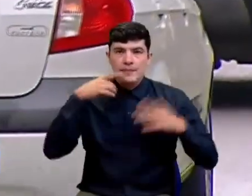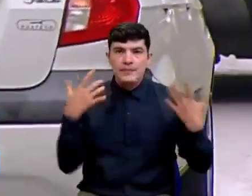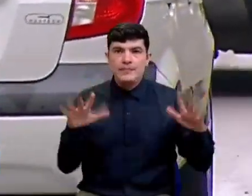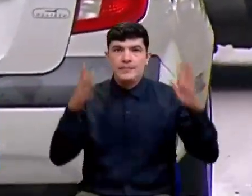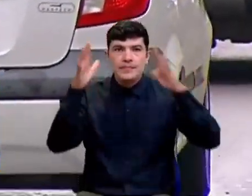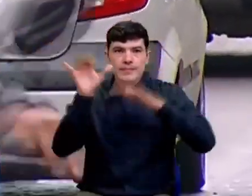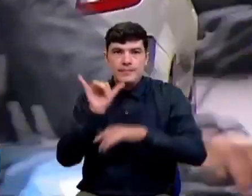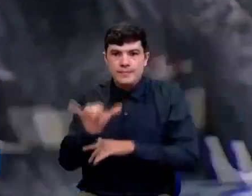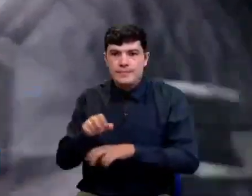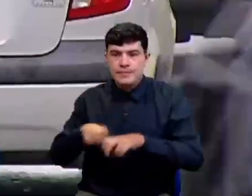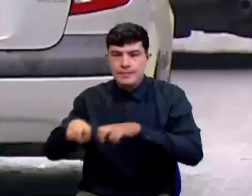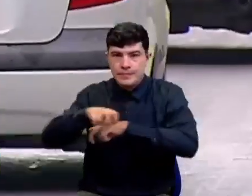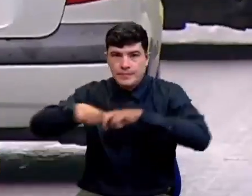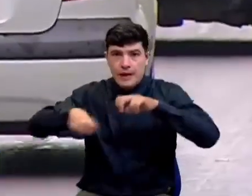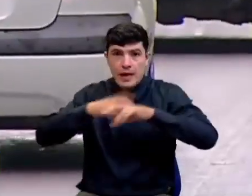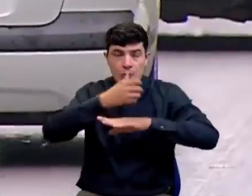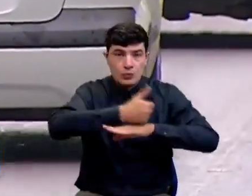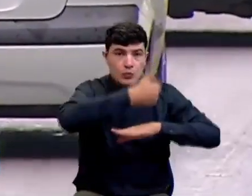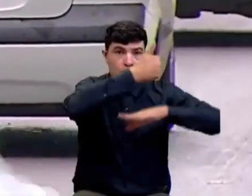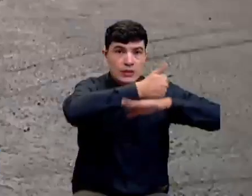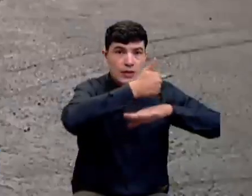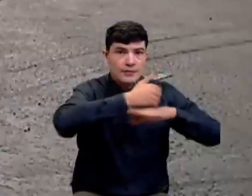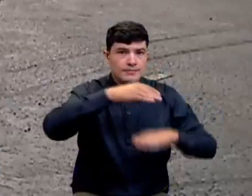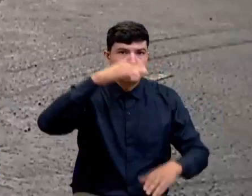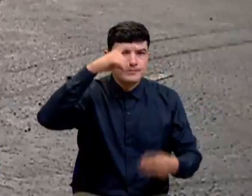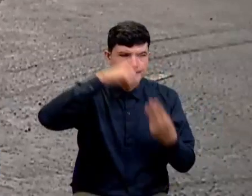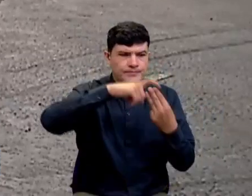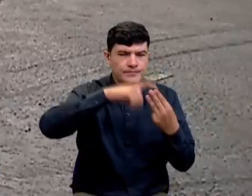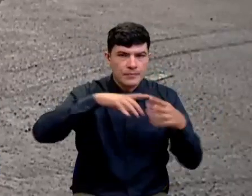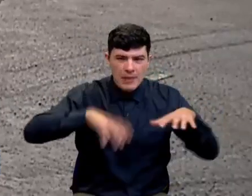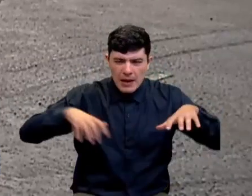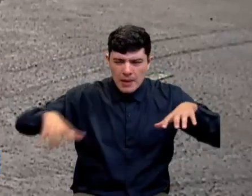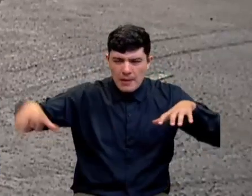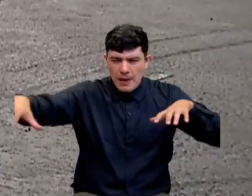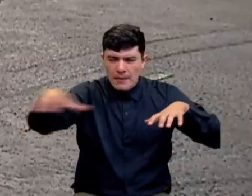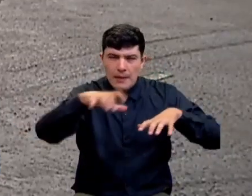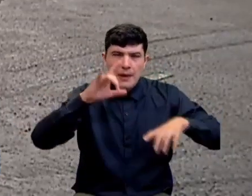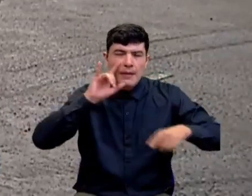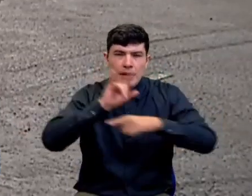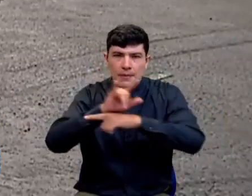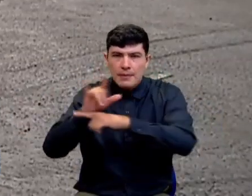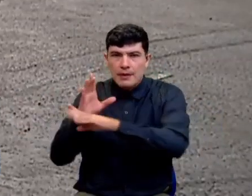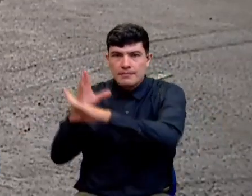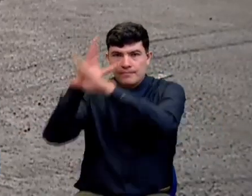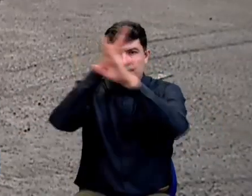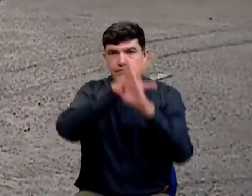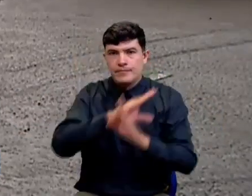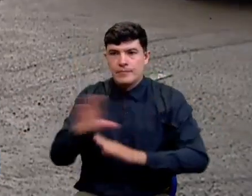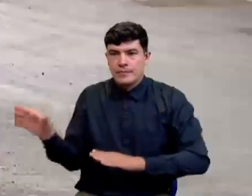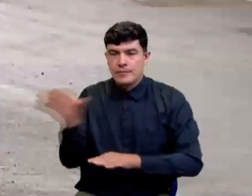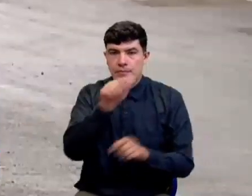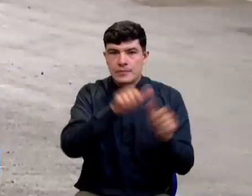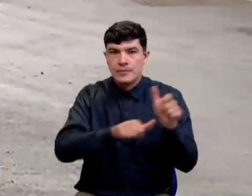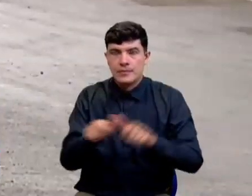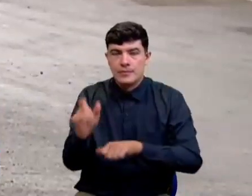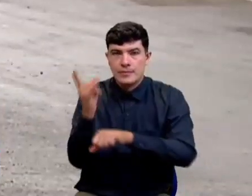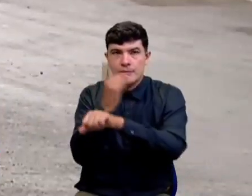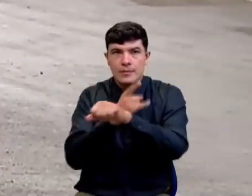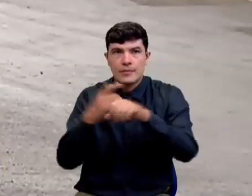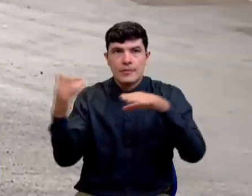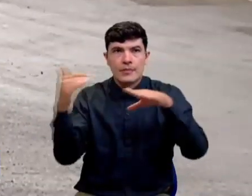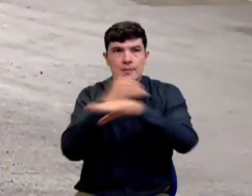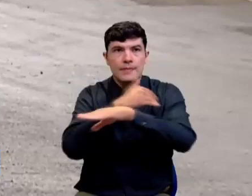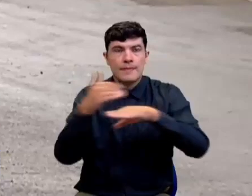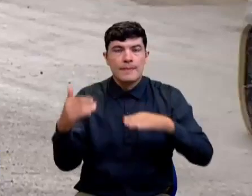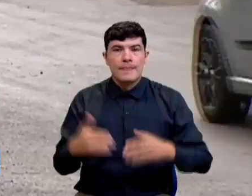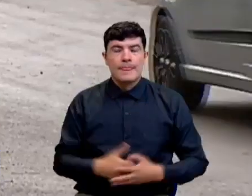que destacar que hay un despliegue de las autoridades de tránsito en este lugar para buscar la seguridad de las personas. Para hablar sobre este